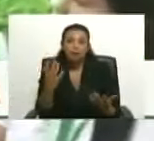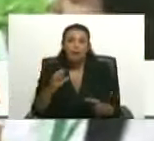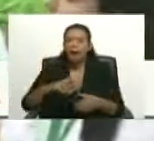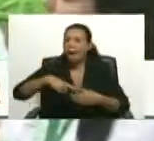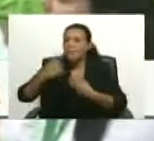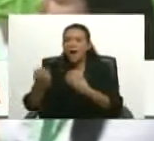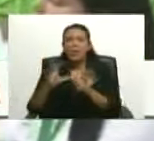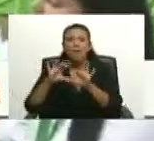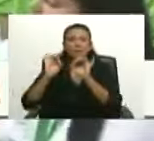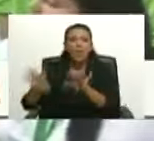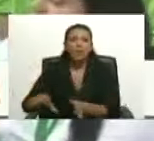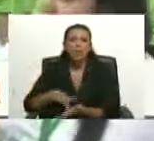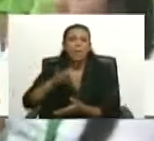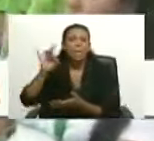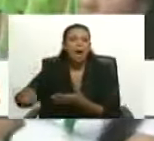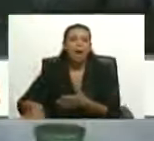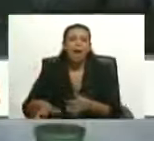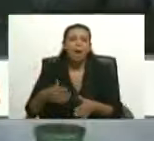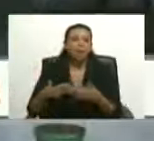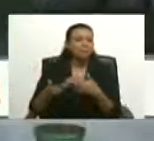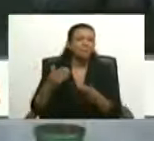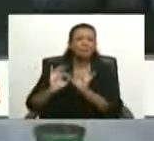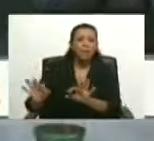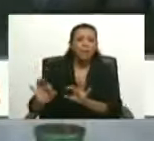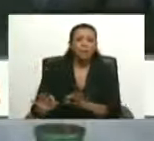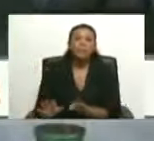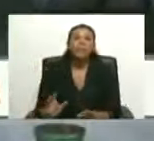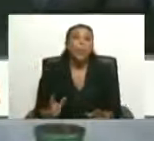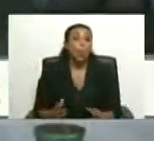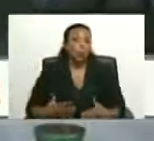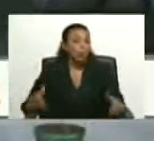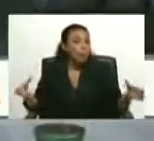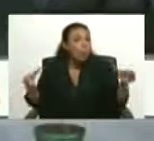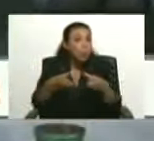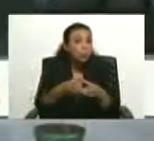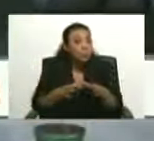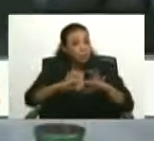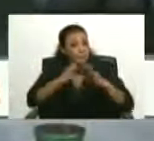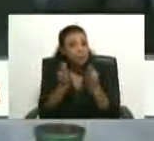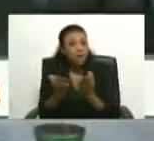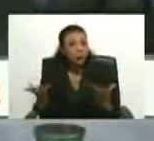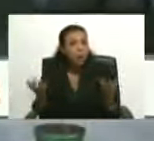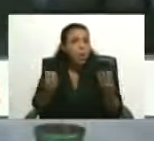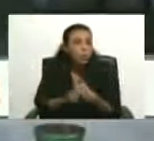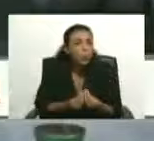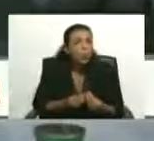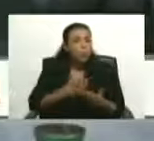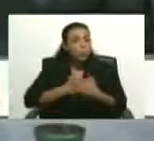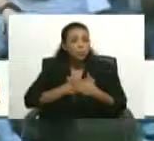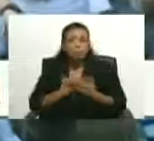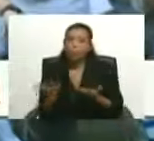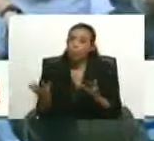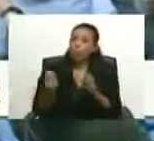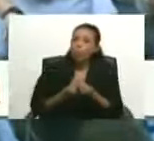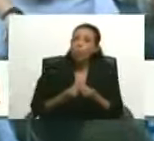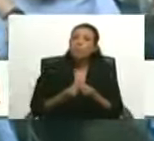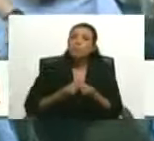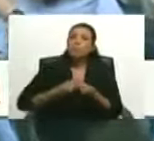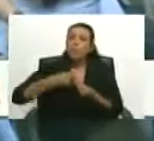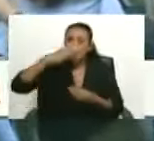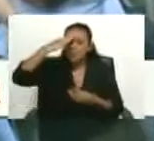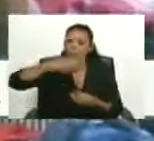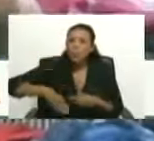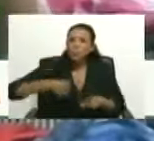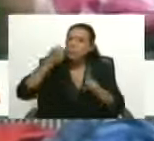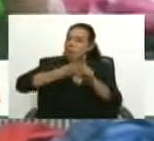la familia. No hay que abandonar la familia, hay que militar con la familia. Hay que llevarnos a la familia, a la militancia, a